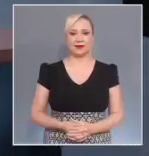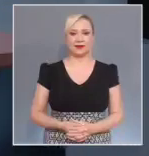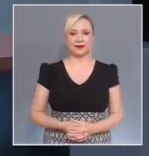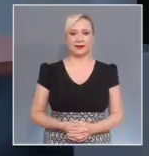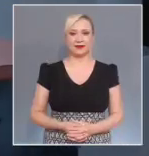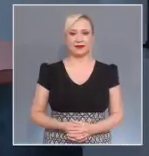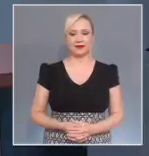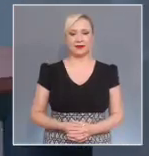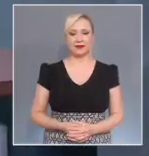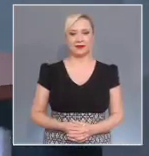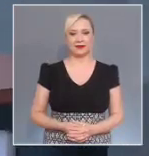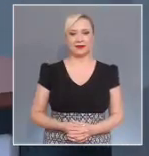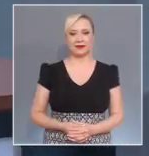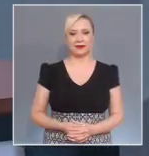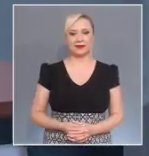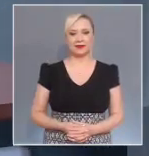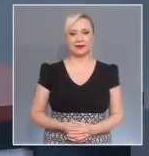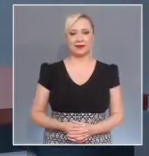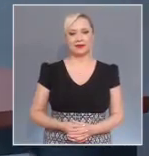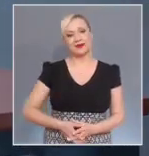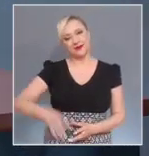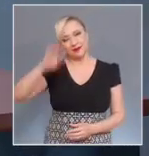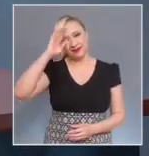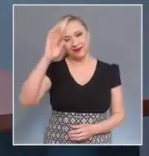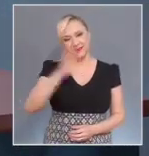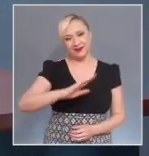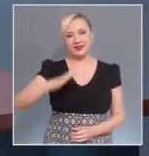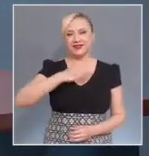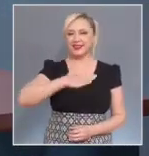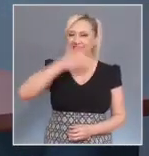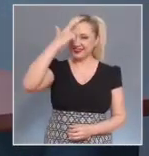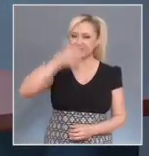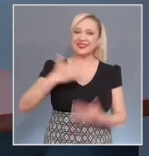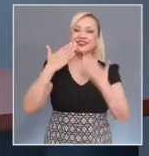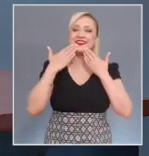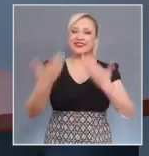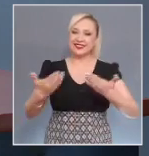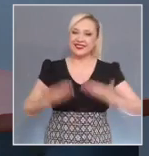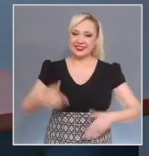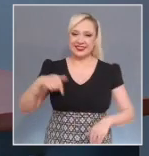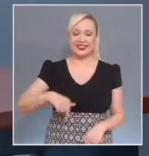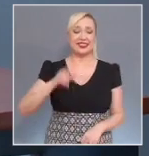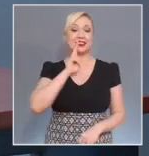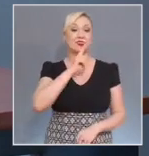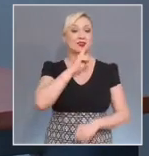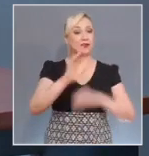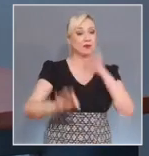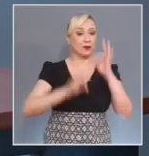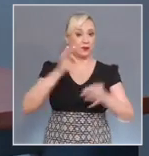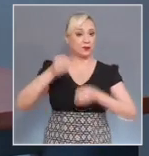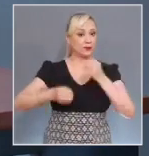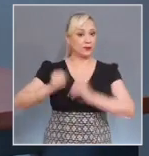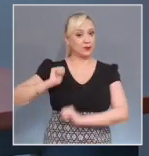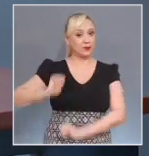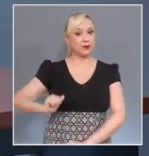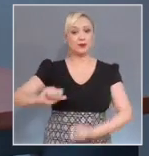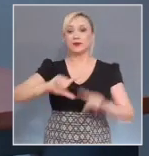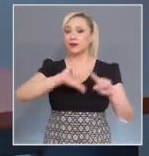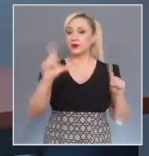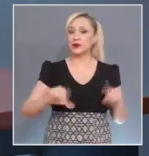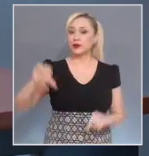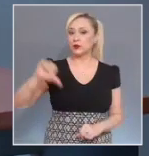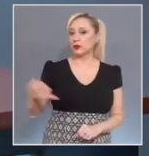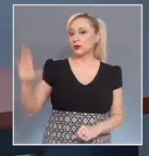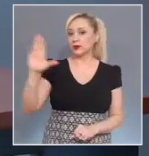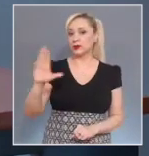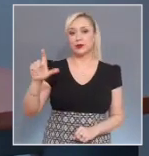Hola, ¿qué tal? Muy buenas noches. Les damos la más cordial bienvenida a este espacio informativo del Poder Judicial de la Federación, hoy que es miércoles 28 de junio